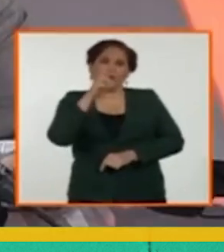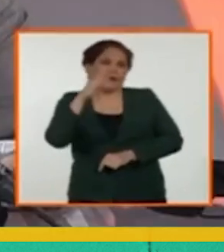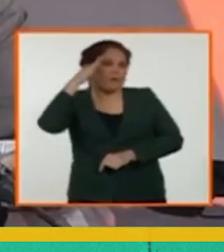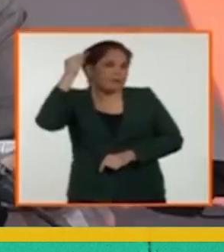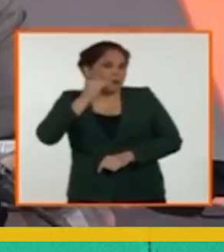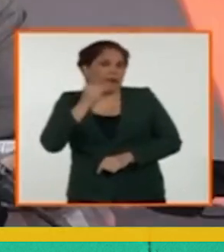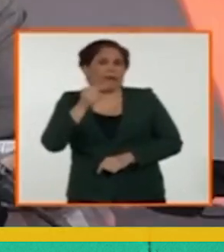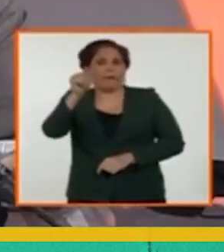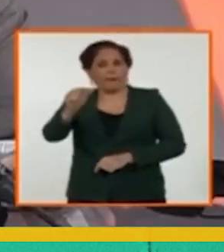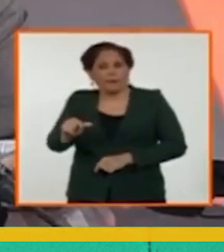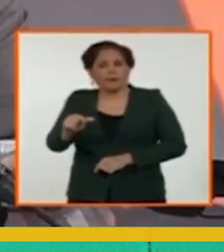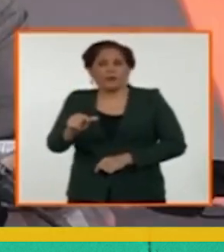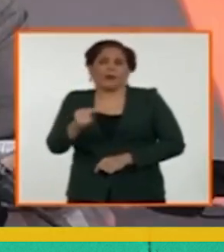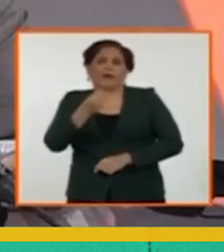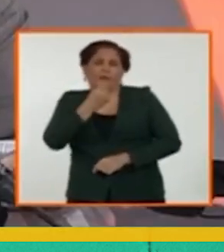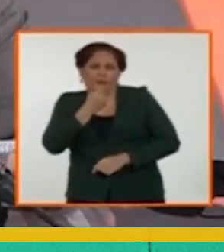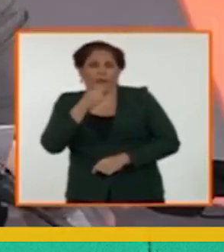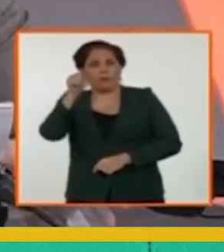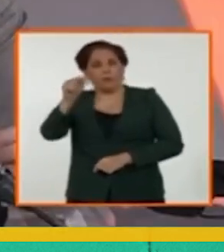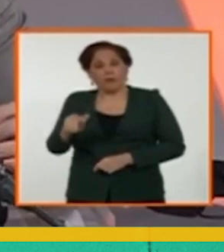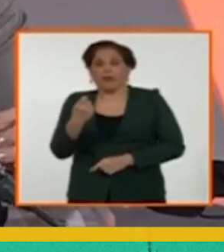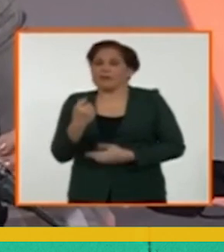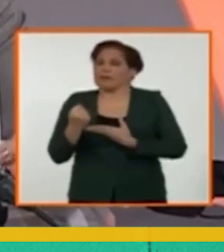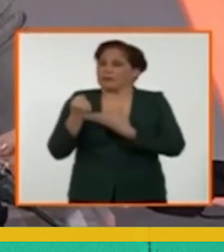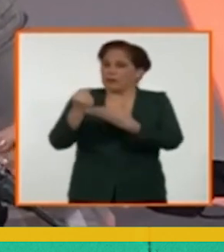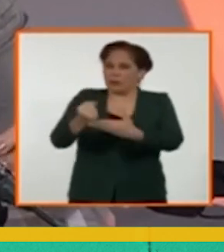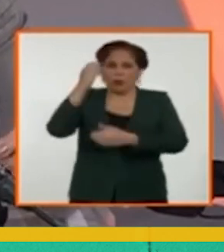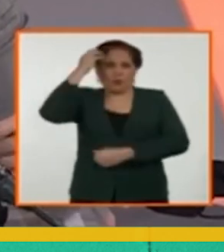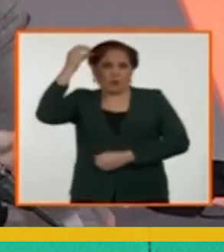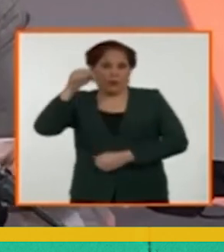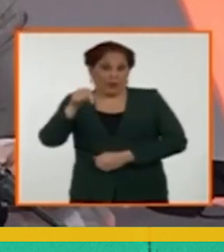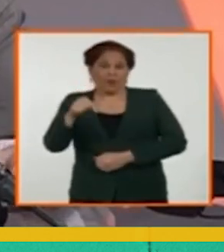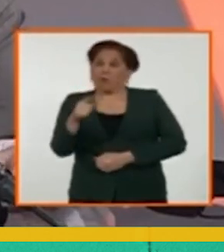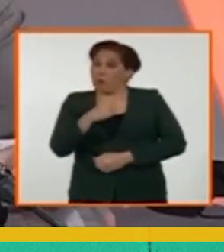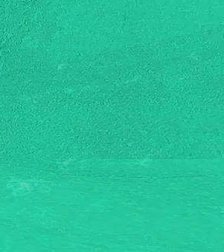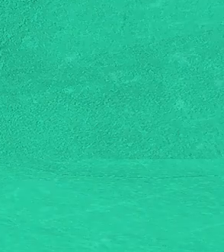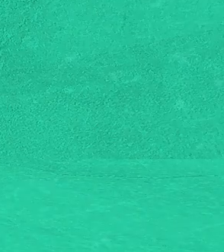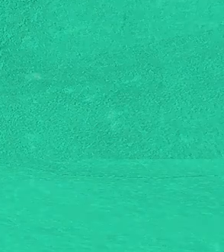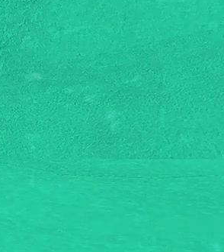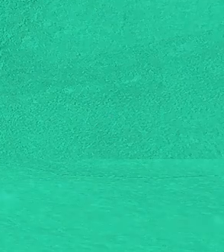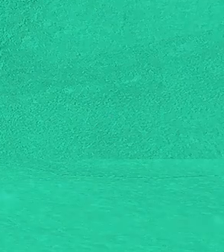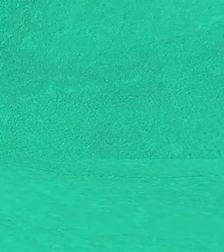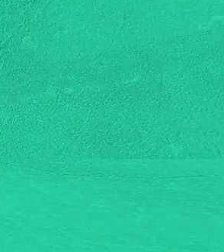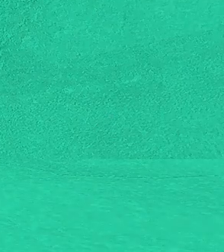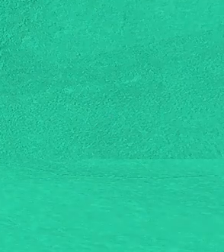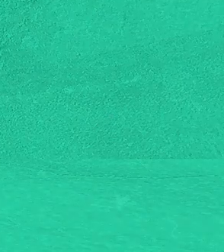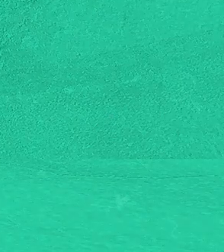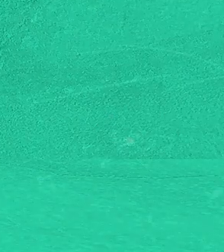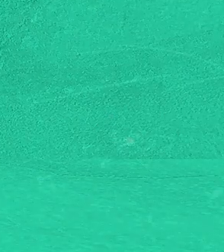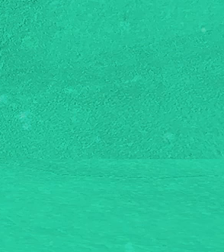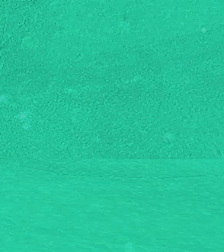poder hacerlo, las potencialidades para poder hacerlo. Eso es una primera desventaja, algo que hemos tenido que solucionar. Y encima, la